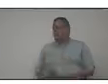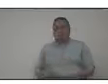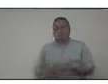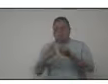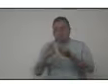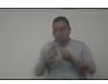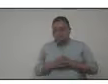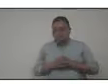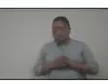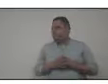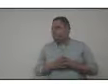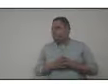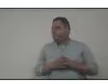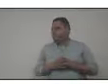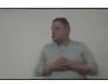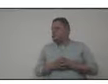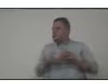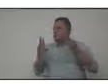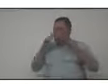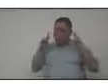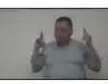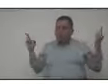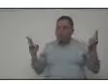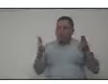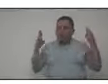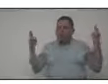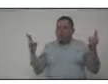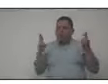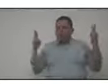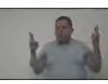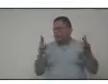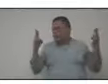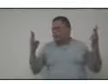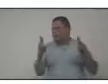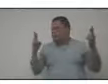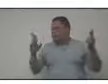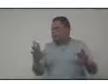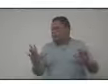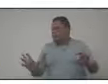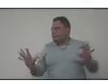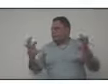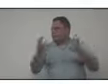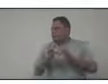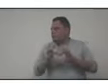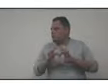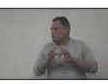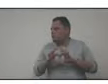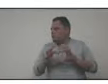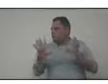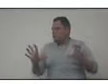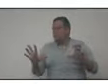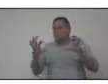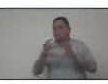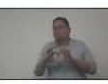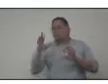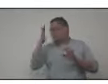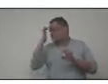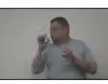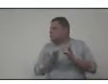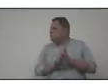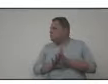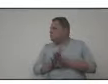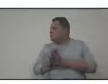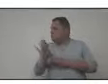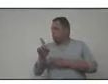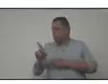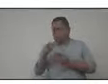porque escuchan y replican. Se habla de Capresoca y dicen, no, esa EPS. Pero entonces, ¿por qué crece? Porque